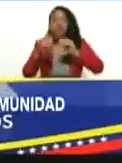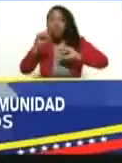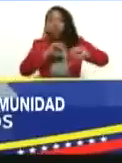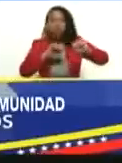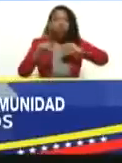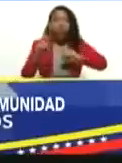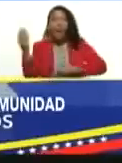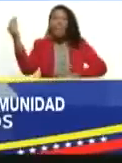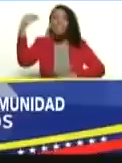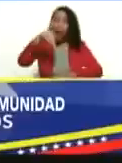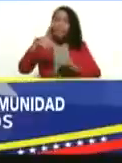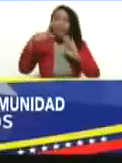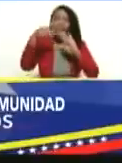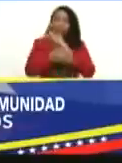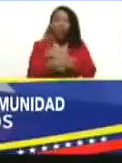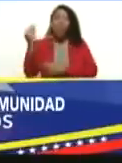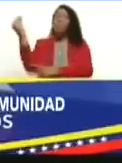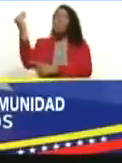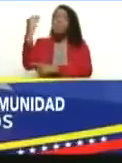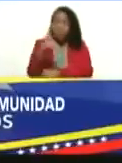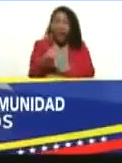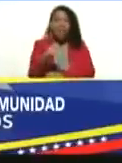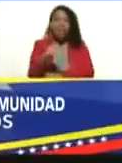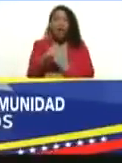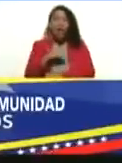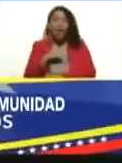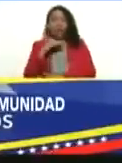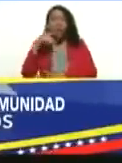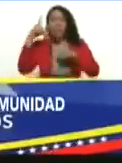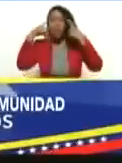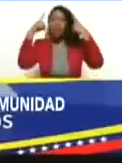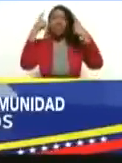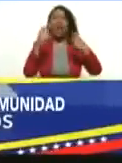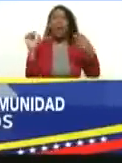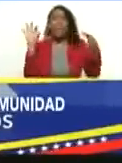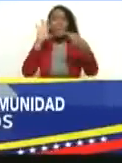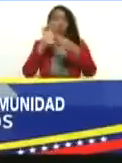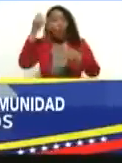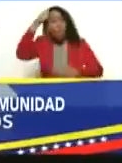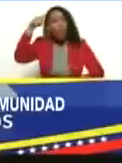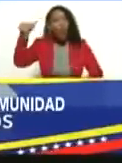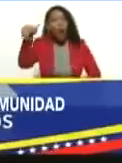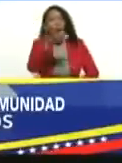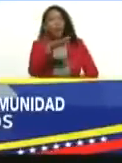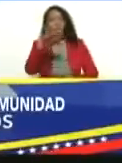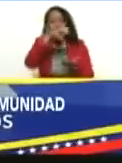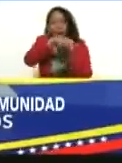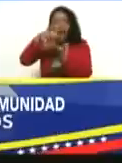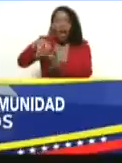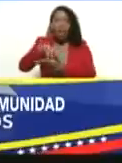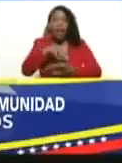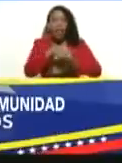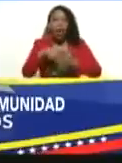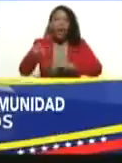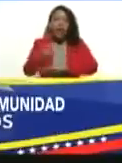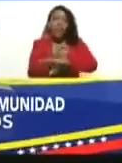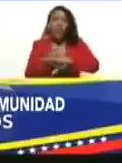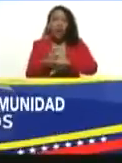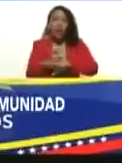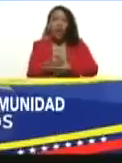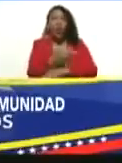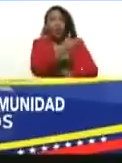mayor profundidad y de mayor calado en la articulación de pueblos estados y gobiernos